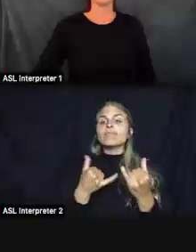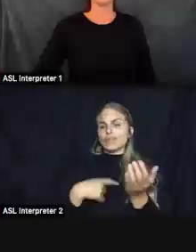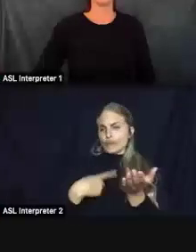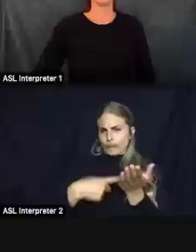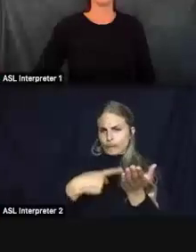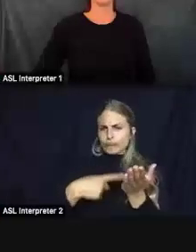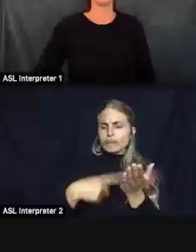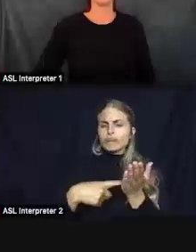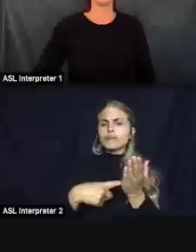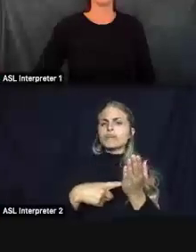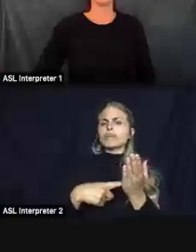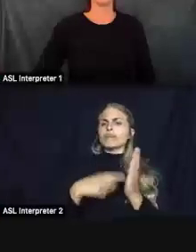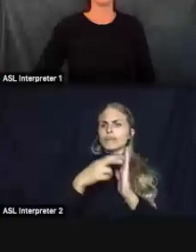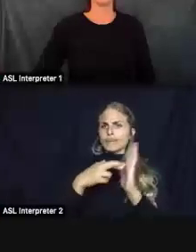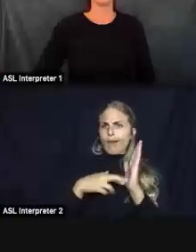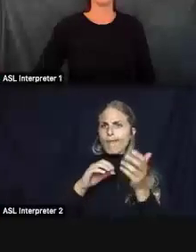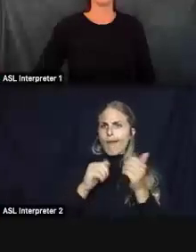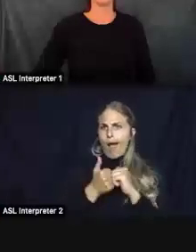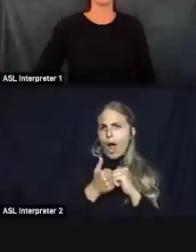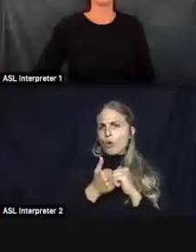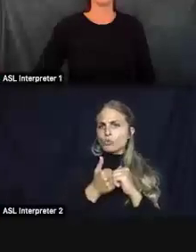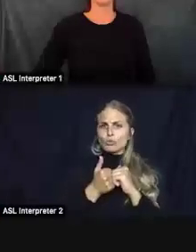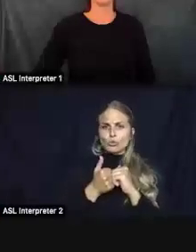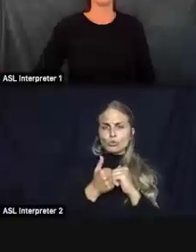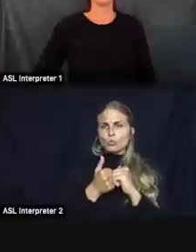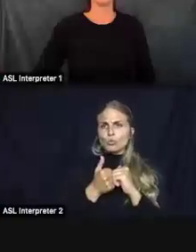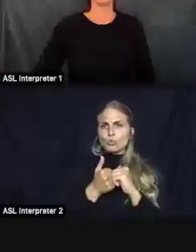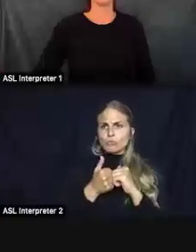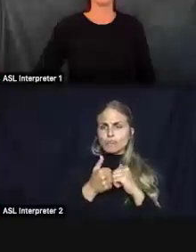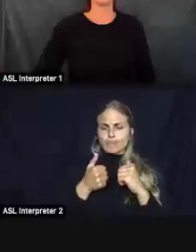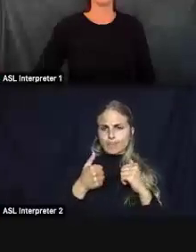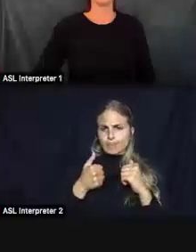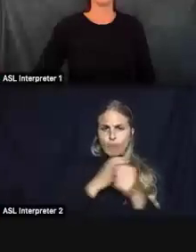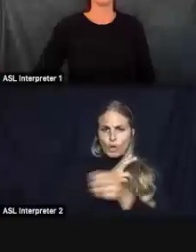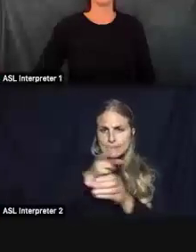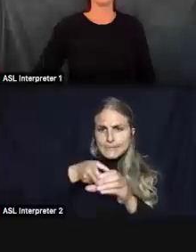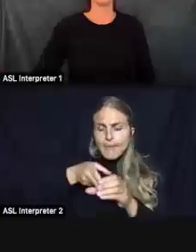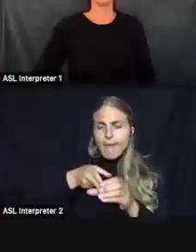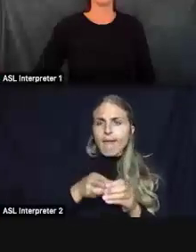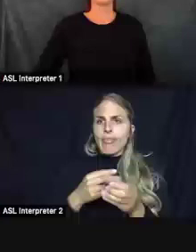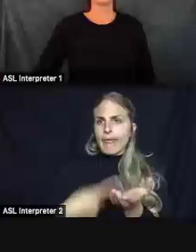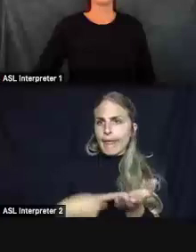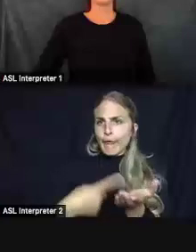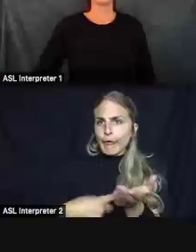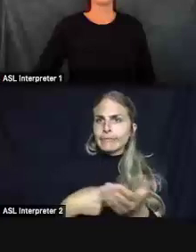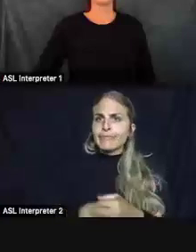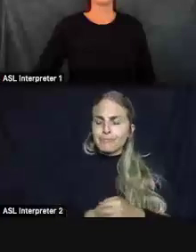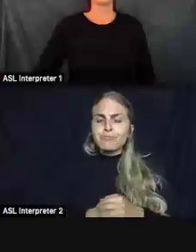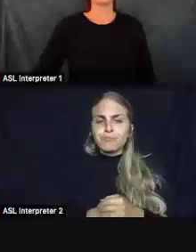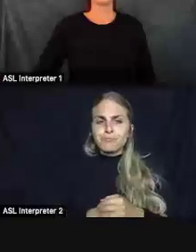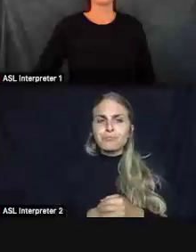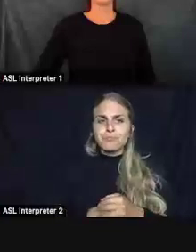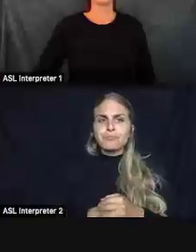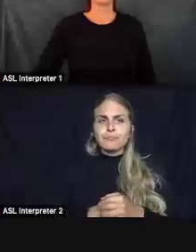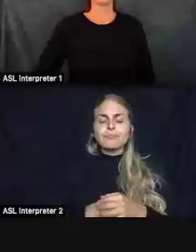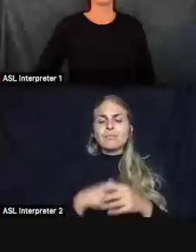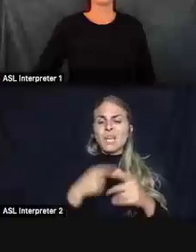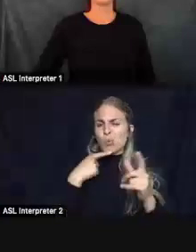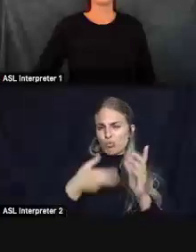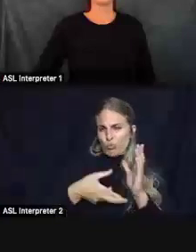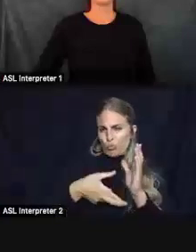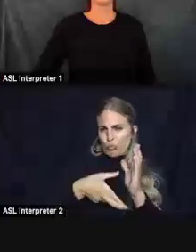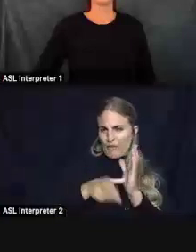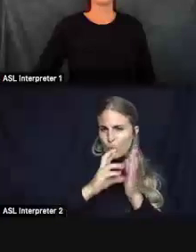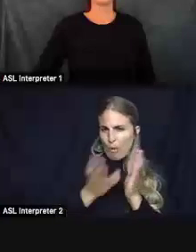A continuación, repasaré las instrucciones sobre cómo participar en la audiencia. Esto también está disponible en